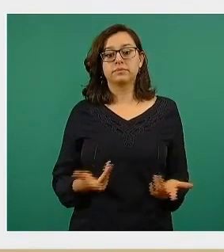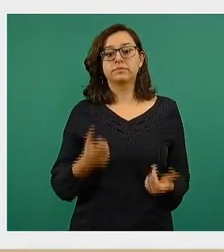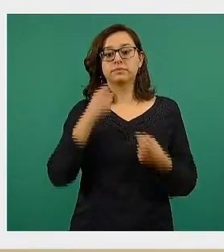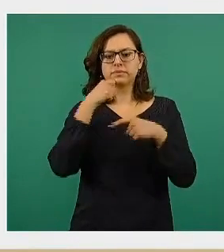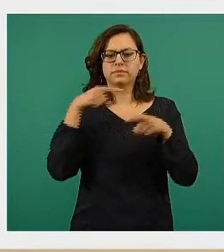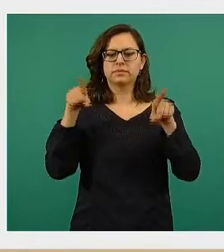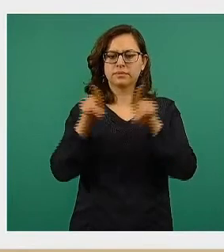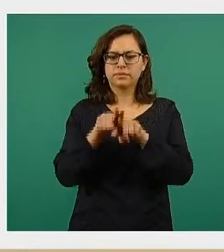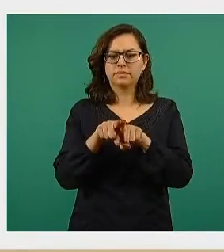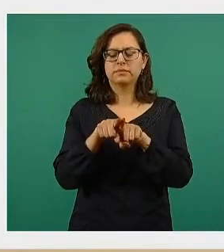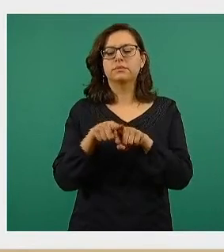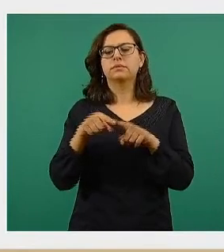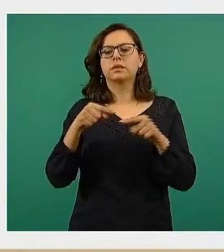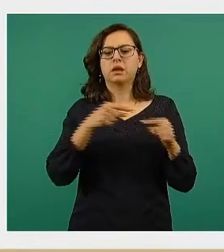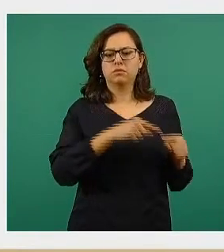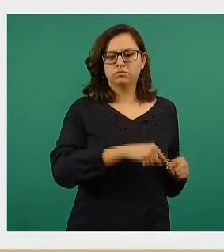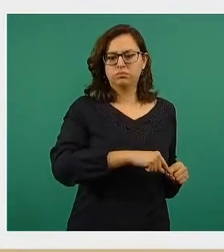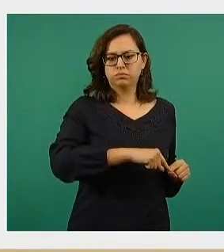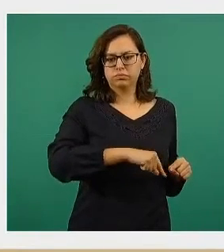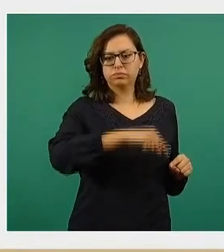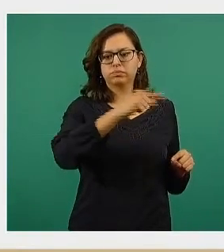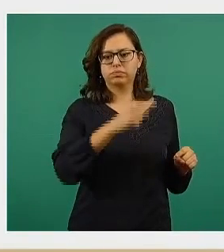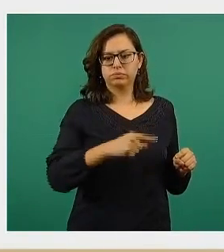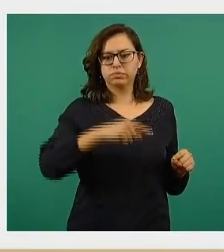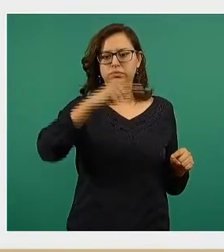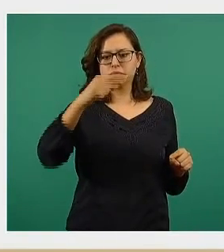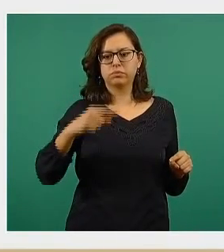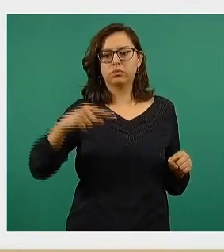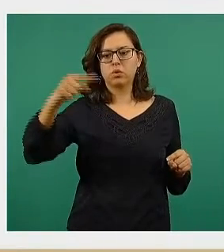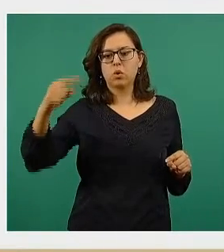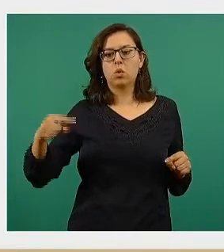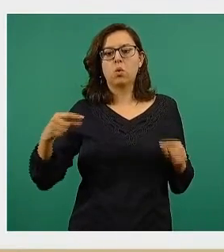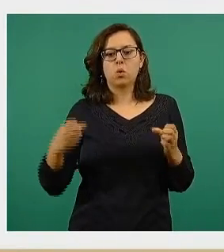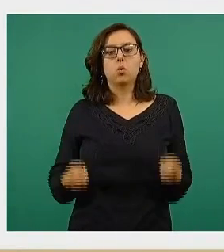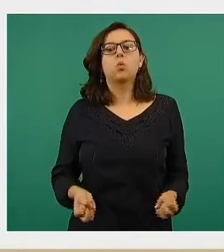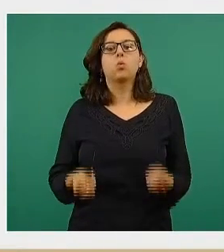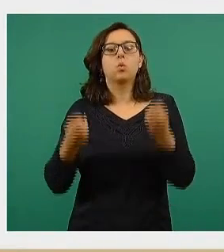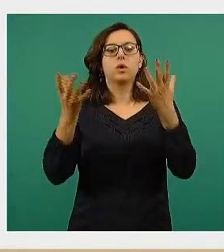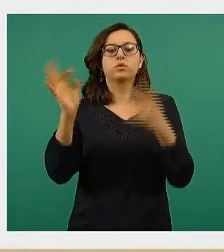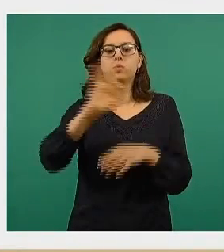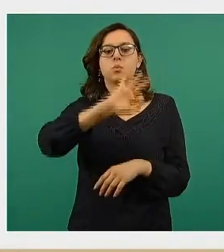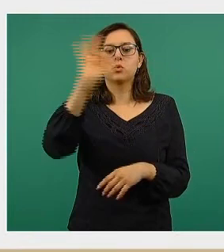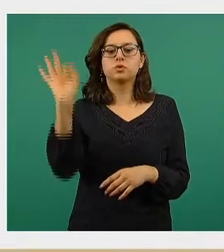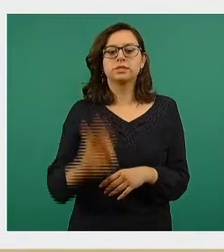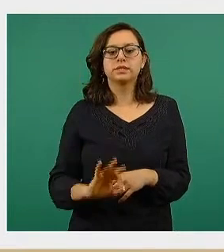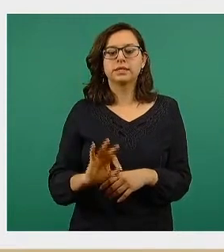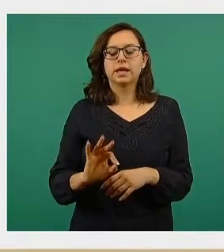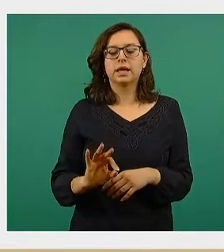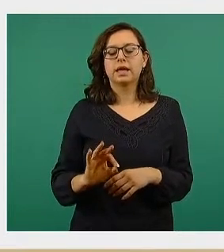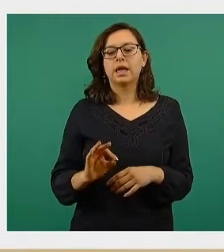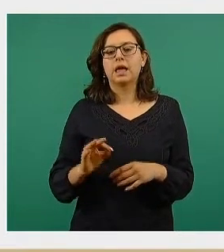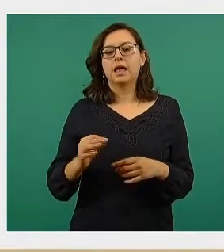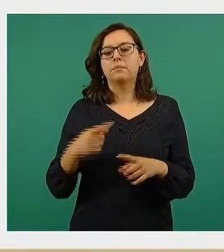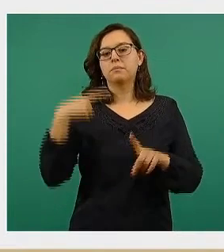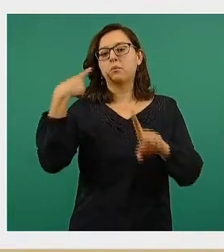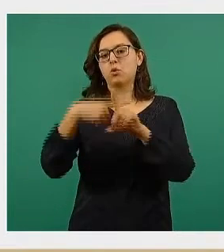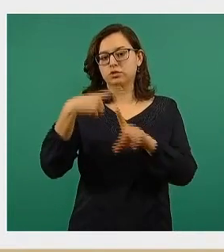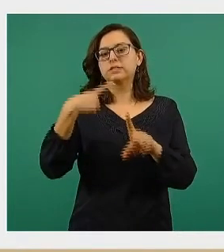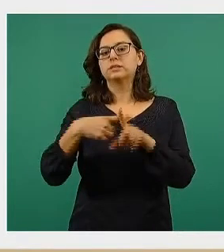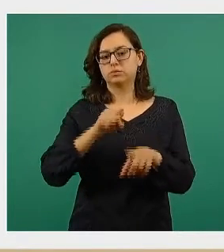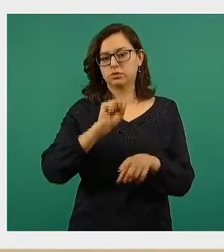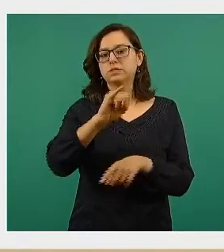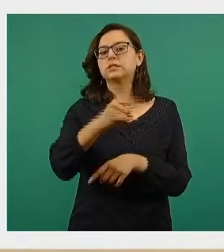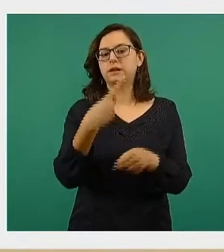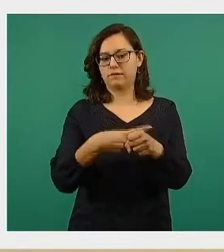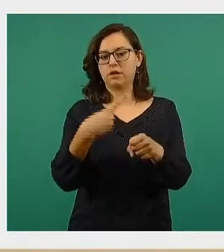también de un color verde oscuro el porcentaje de positividad, a través del cual podemos ver cómo este fue en su momento fluctuando durante